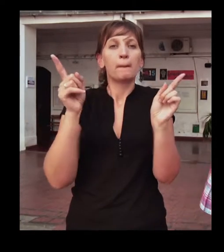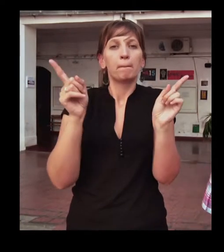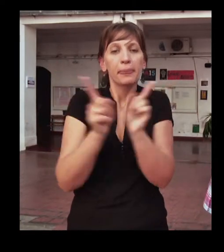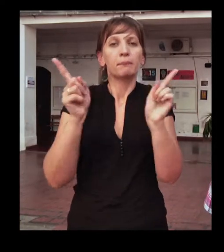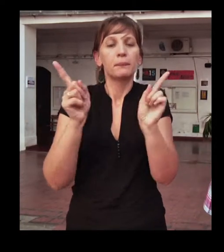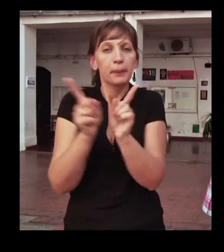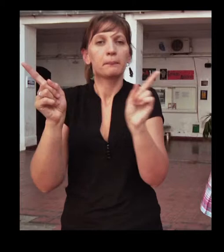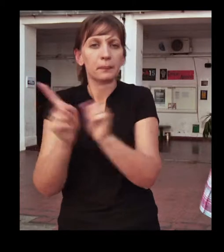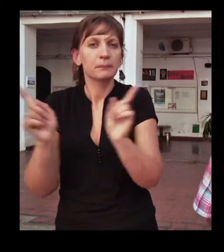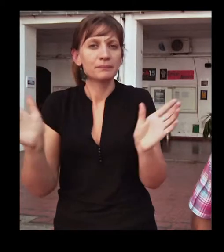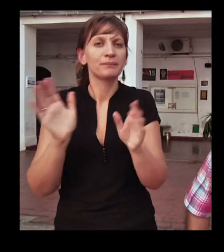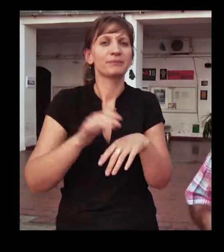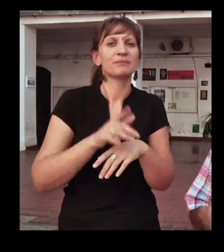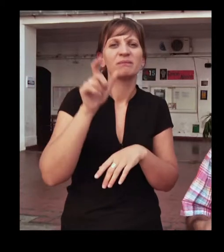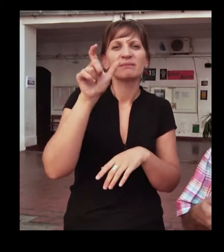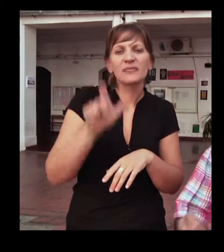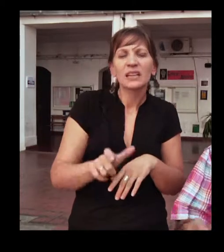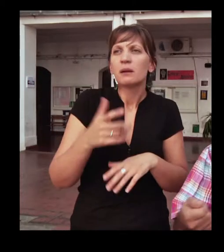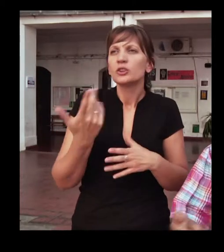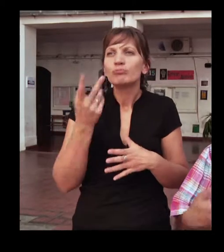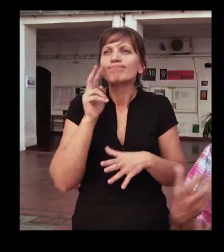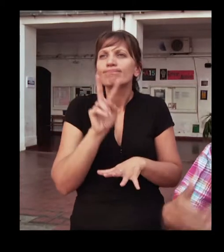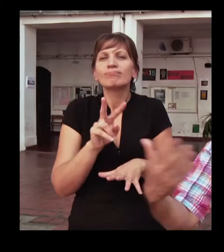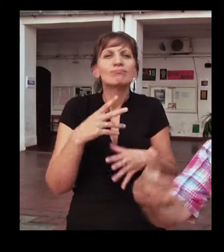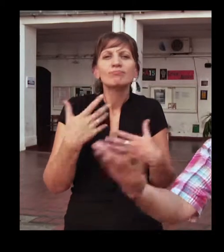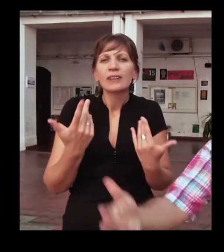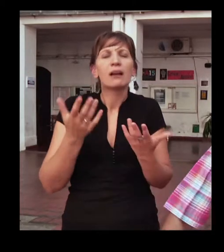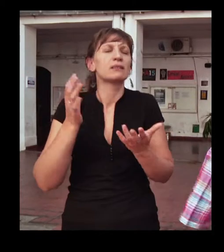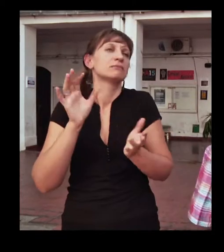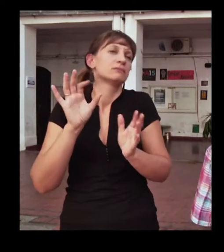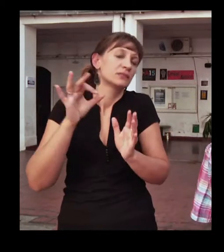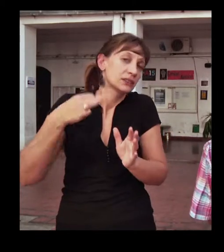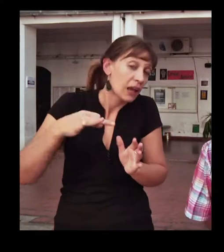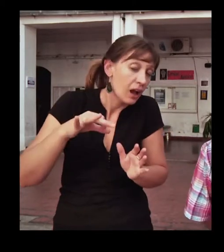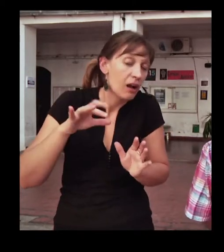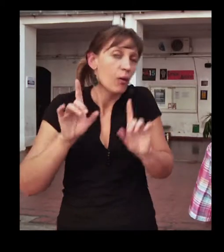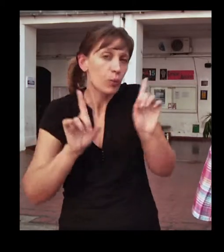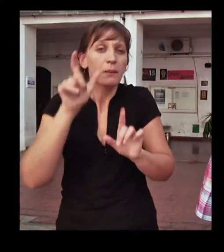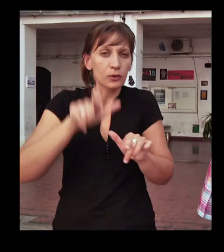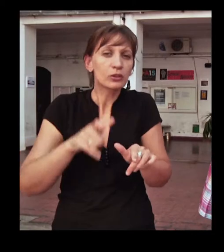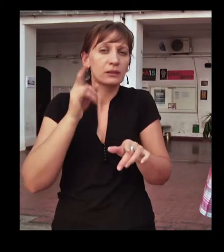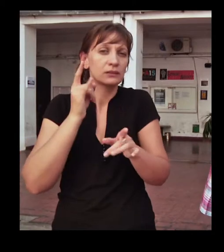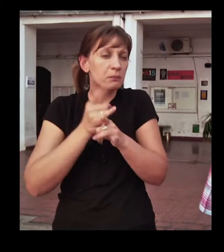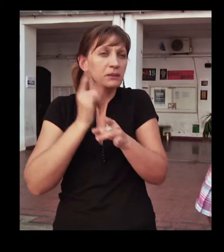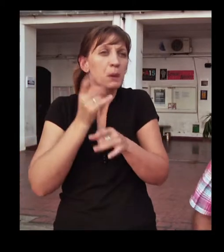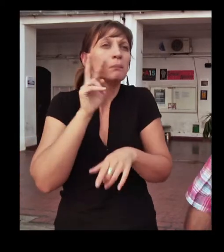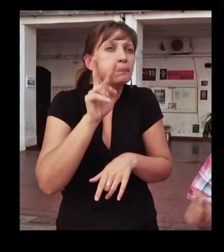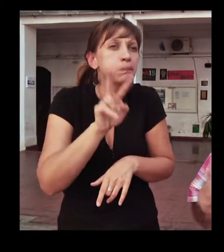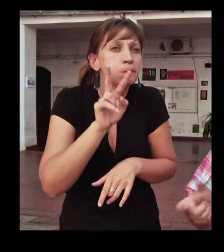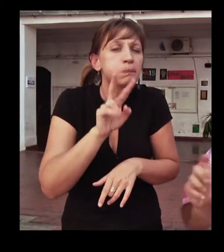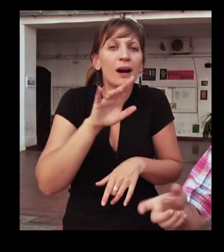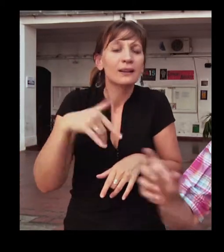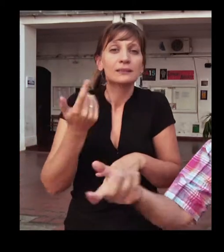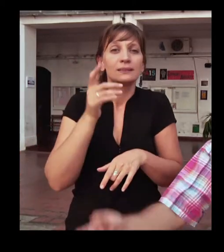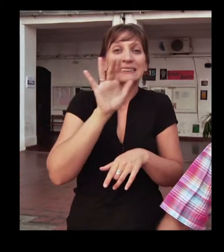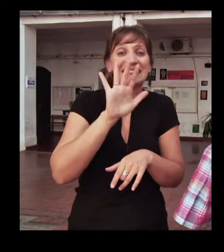la larga la gente como que perdía digamos algo algunos que seguían no muchos pero en realidad éste era como 5